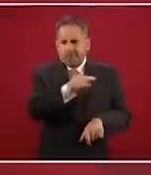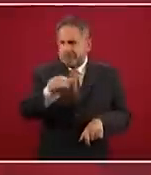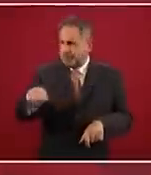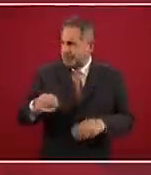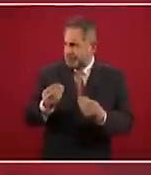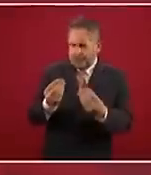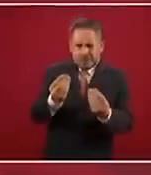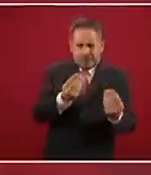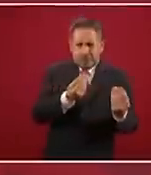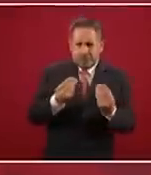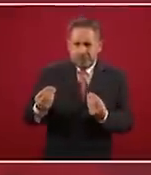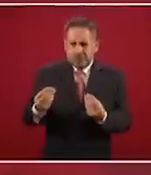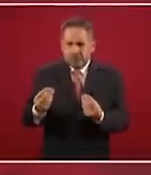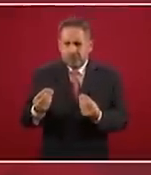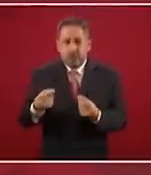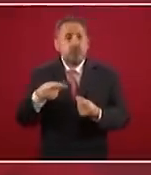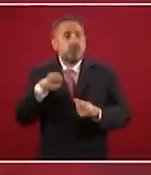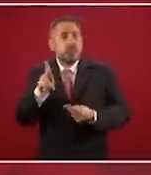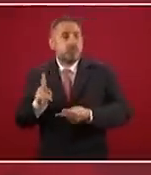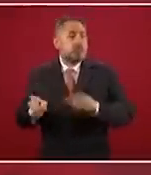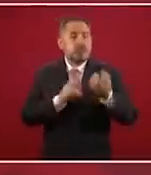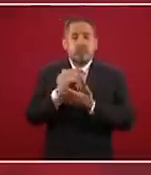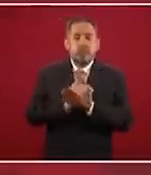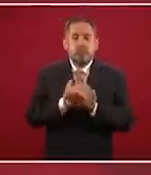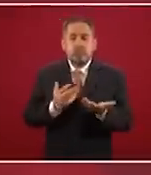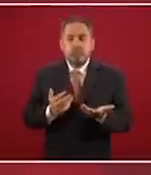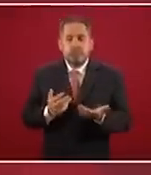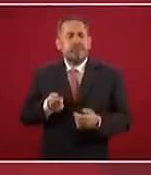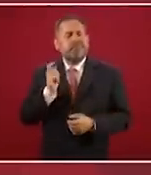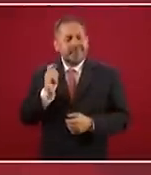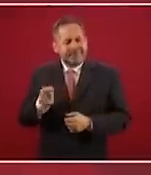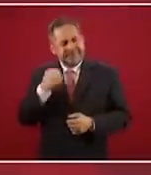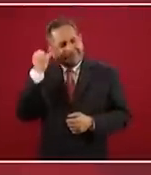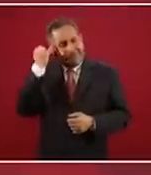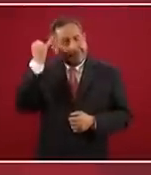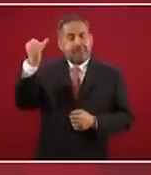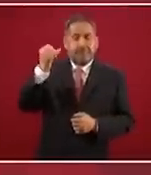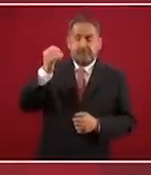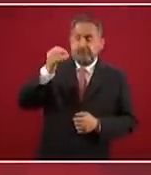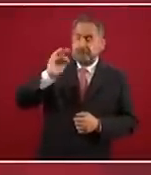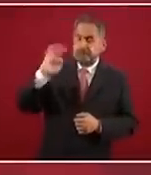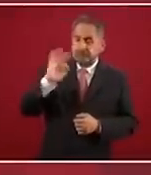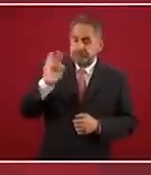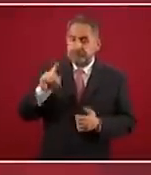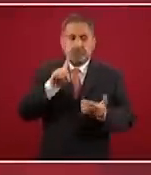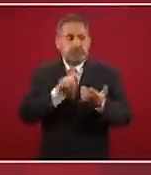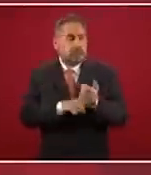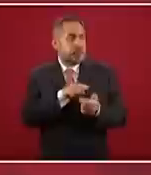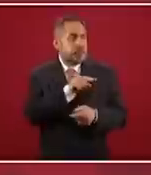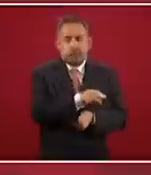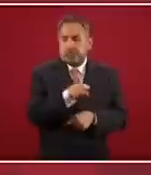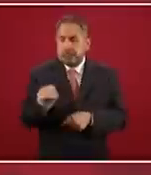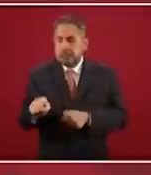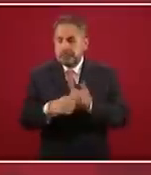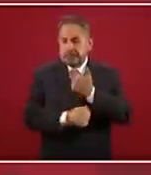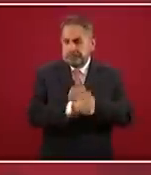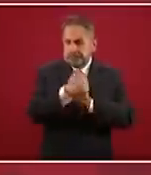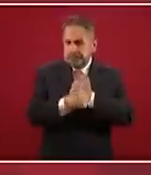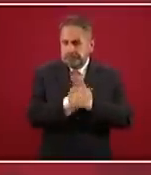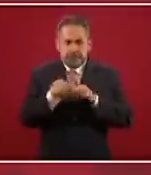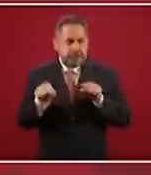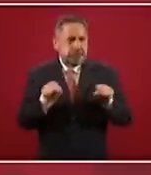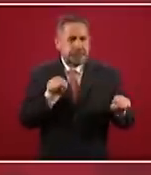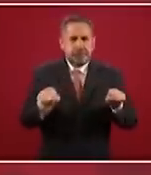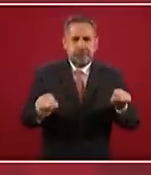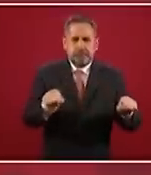hay algunas hipótesis. Una de ellas es que sean competidores